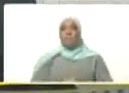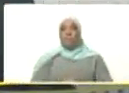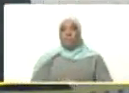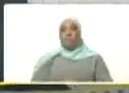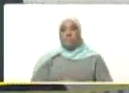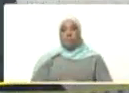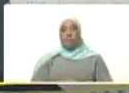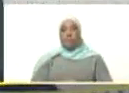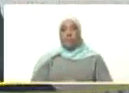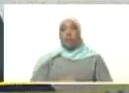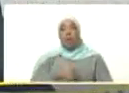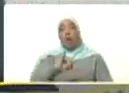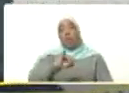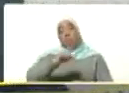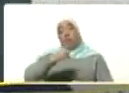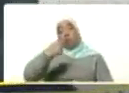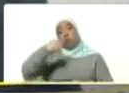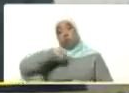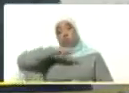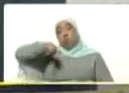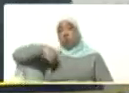This is a small